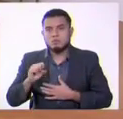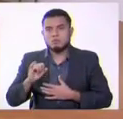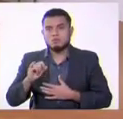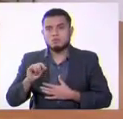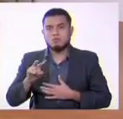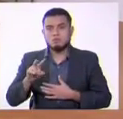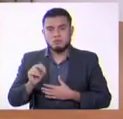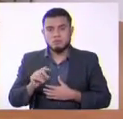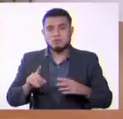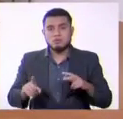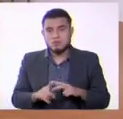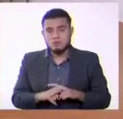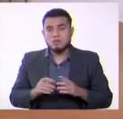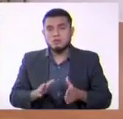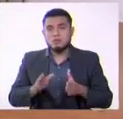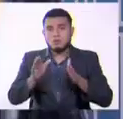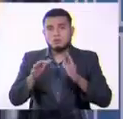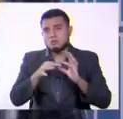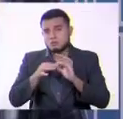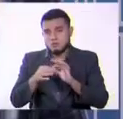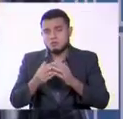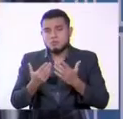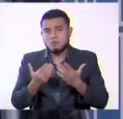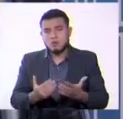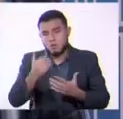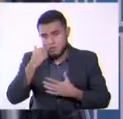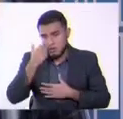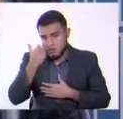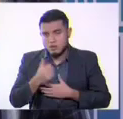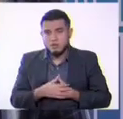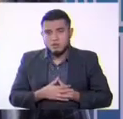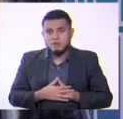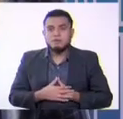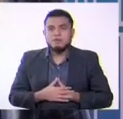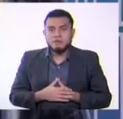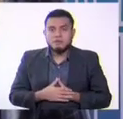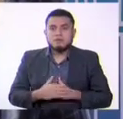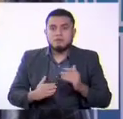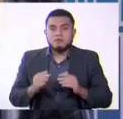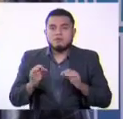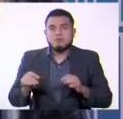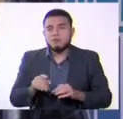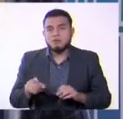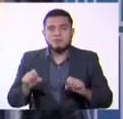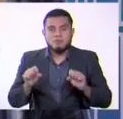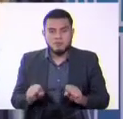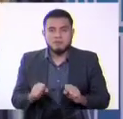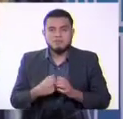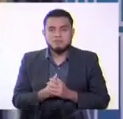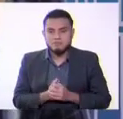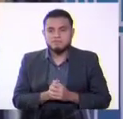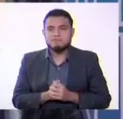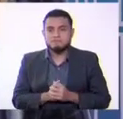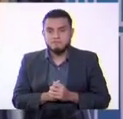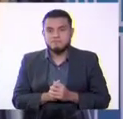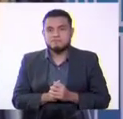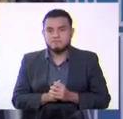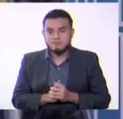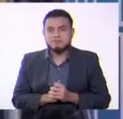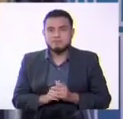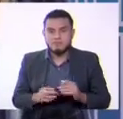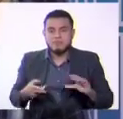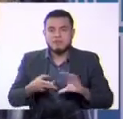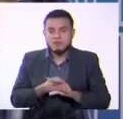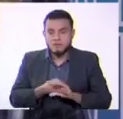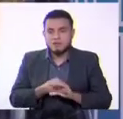que hay instituciones de apoyo a la juventud que están abiertas, que tienen proyectos también donde ellos pueden incidir, donde pueden insertarse para